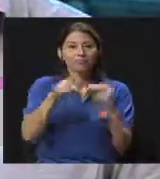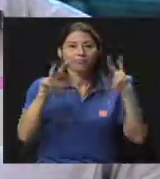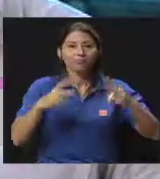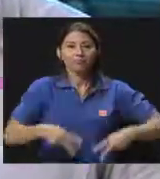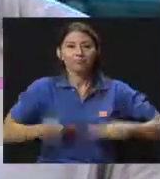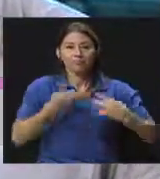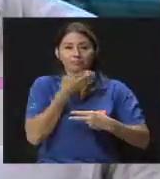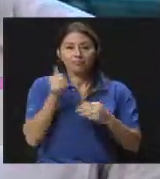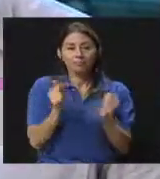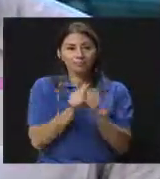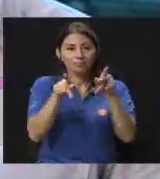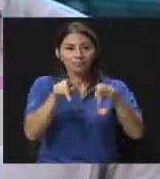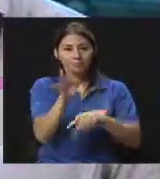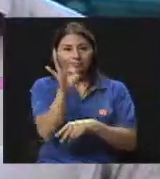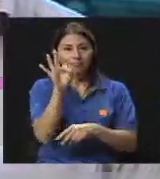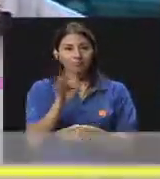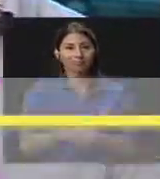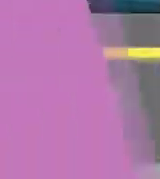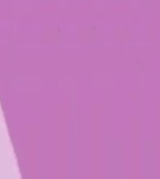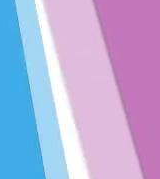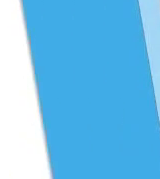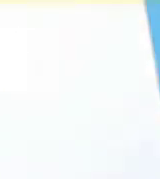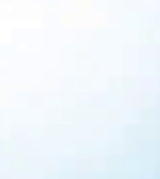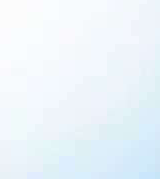Mejor y con nuestra invitada del día de hoy.